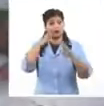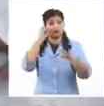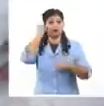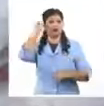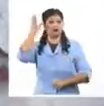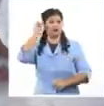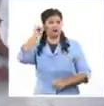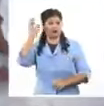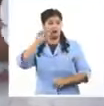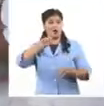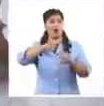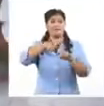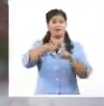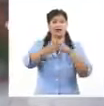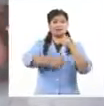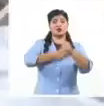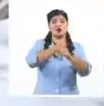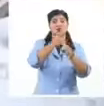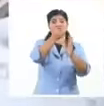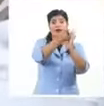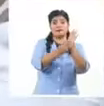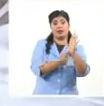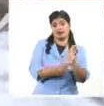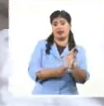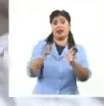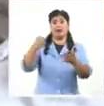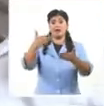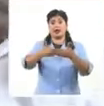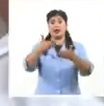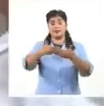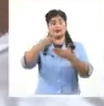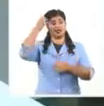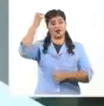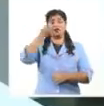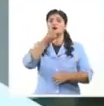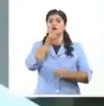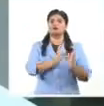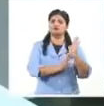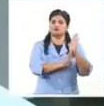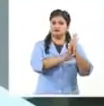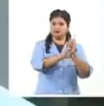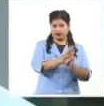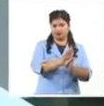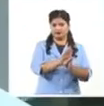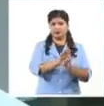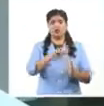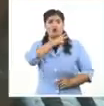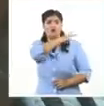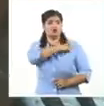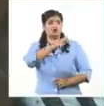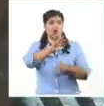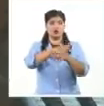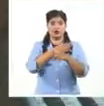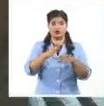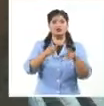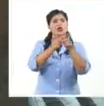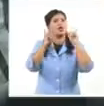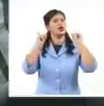de las medidas para perfeccionar la empresa estatal socialista. De igual forma, funcionarios de la estructura auxiliar intercambiaron con